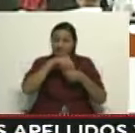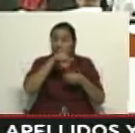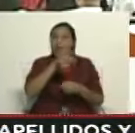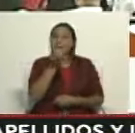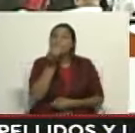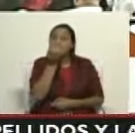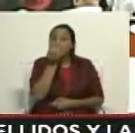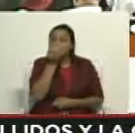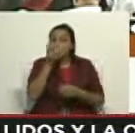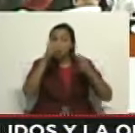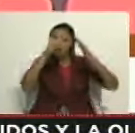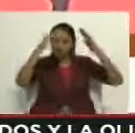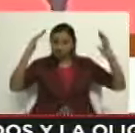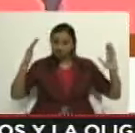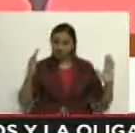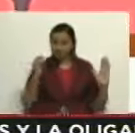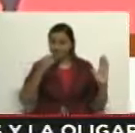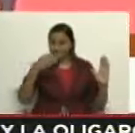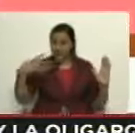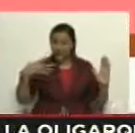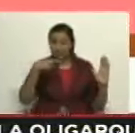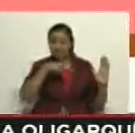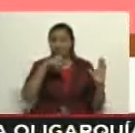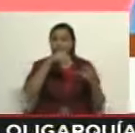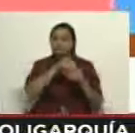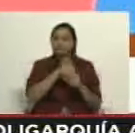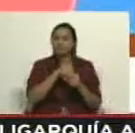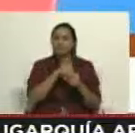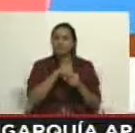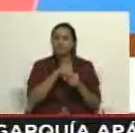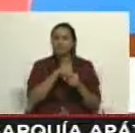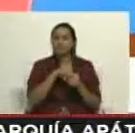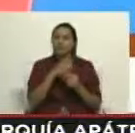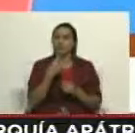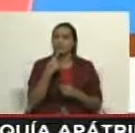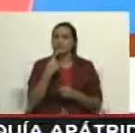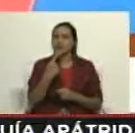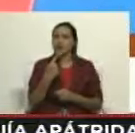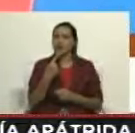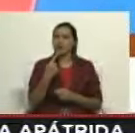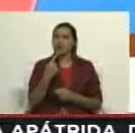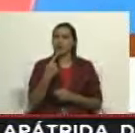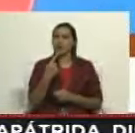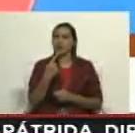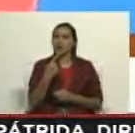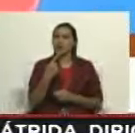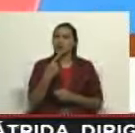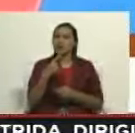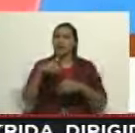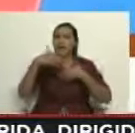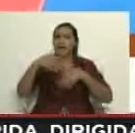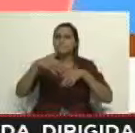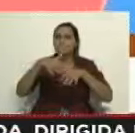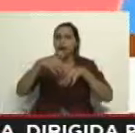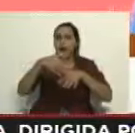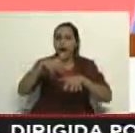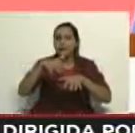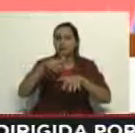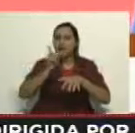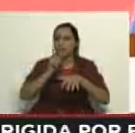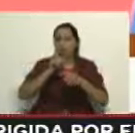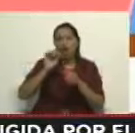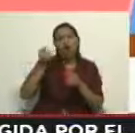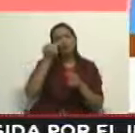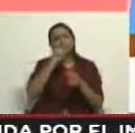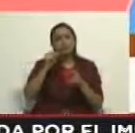y cuando dijeron que la marcha la habían desviado hacia Miraflores, ¿y